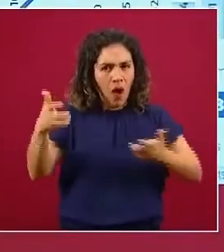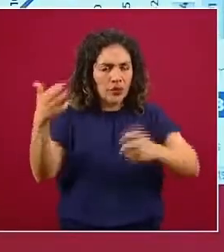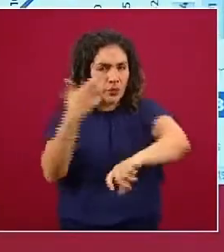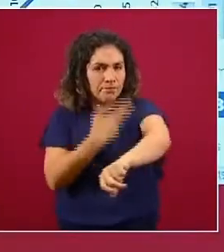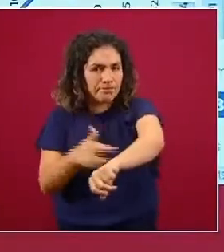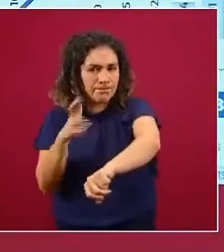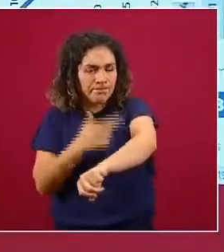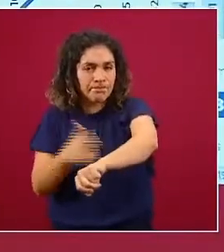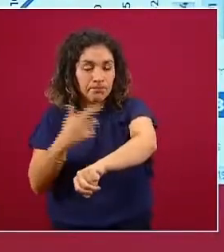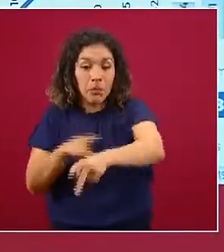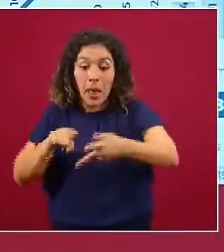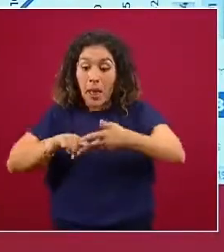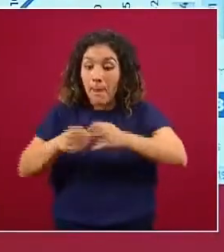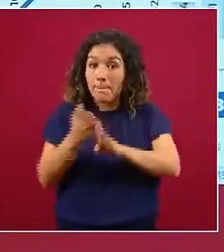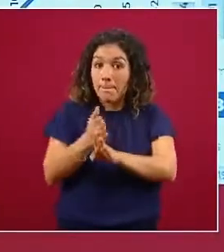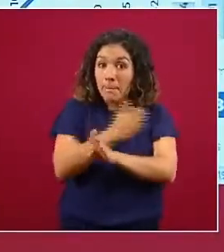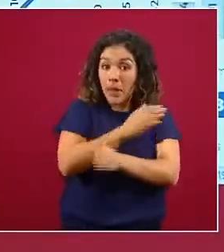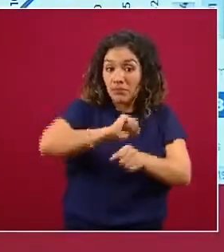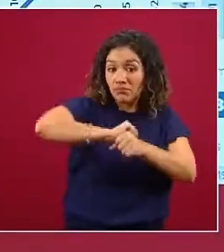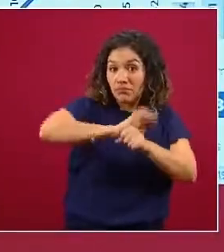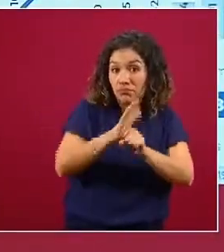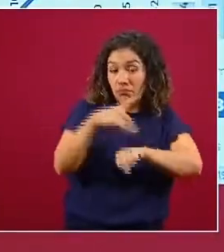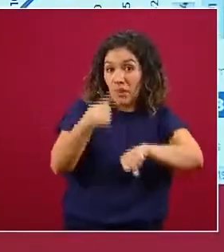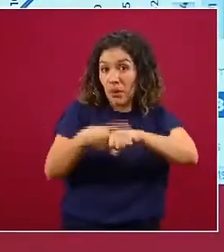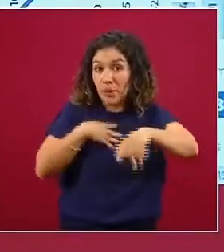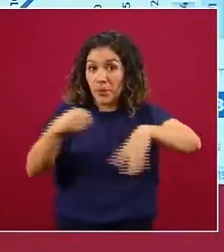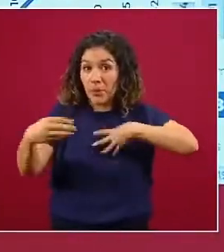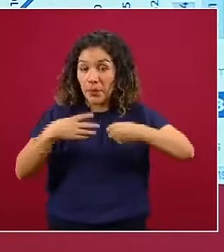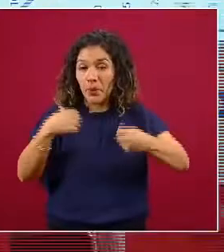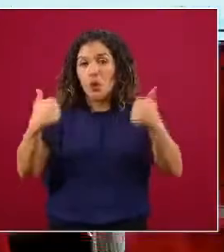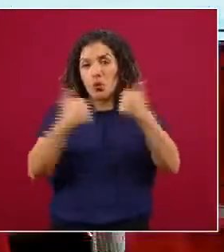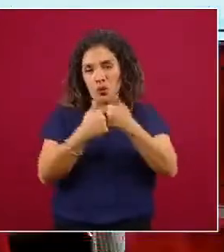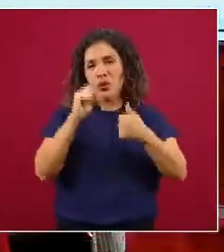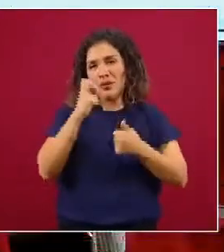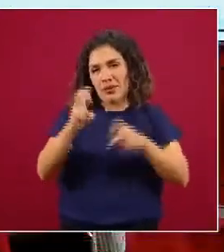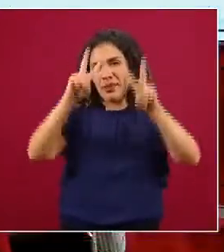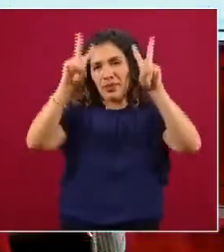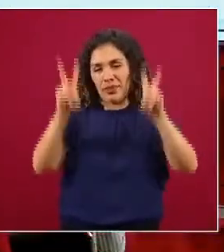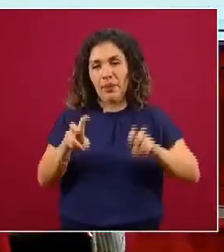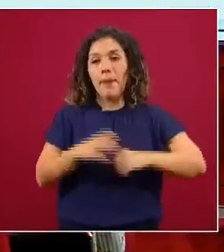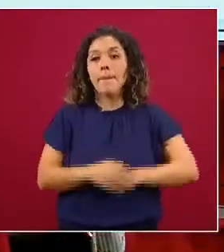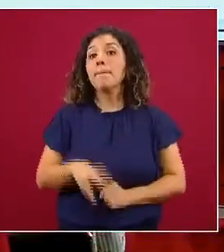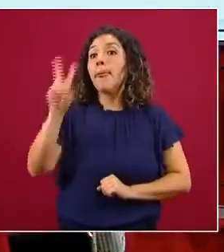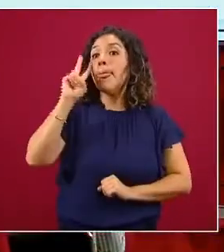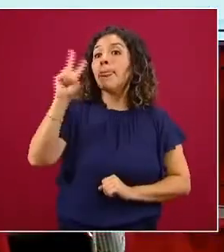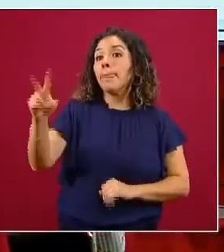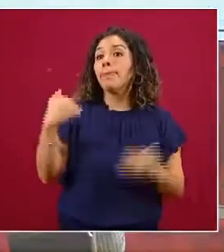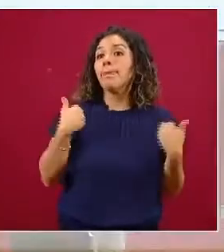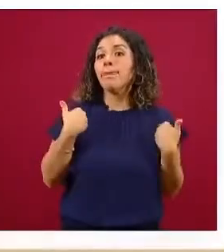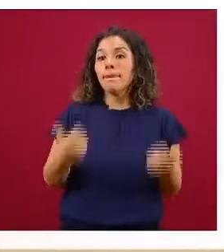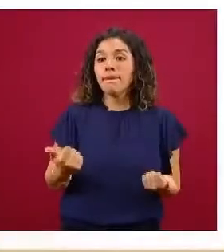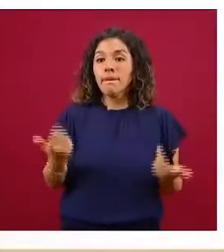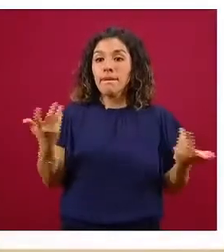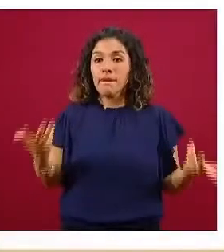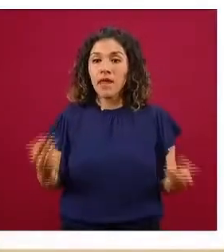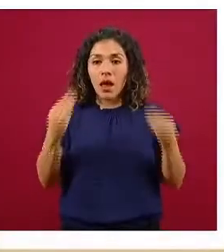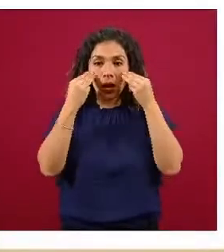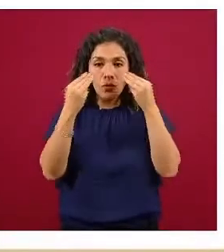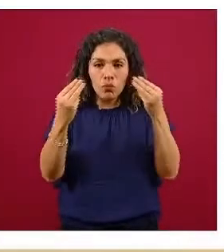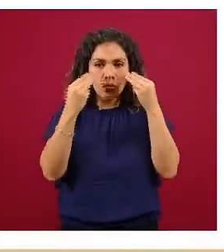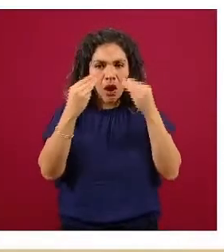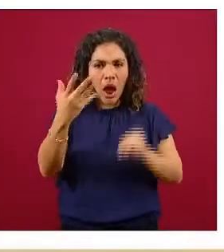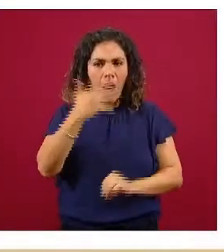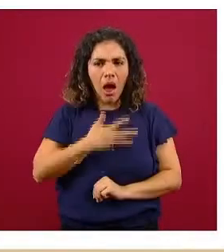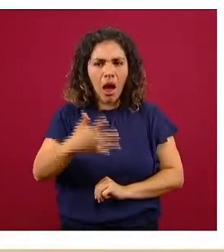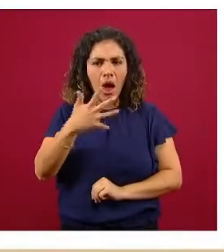realizando desde que inició la pandemia en el tema de COVID-19. Aquí podemos ver las muestras